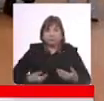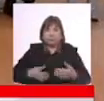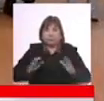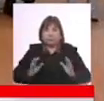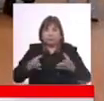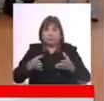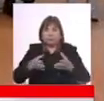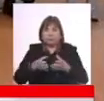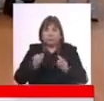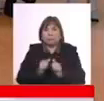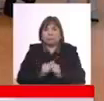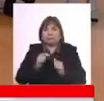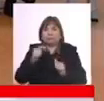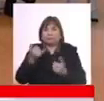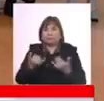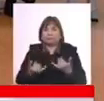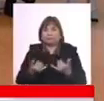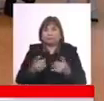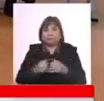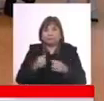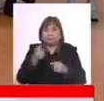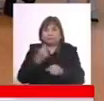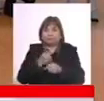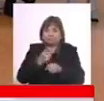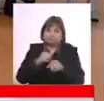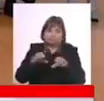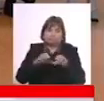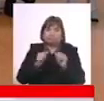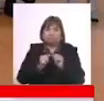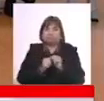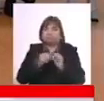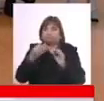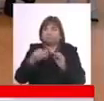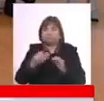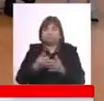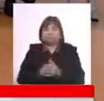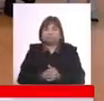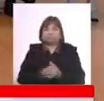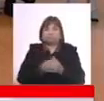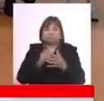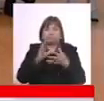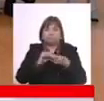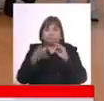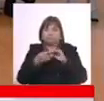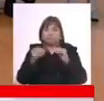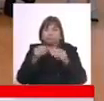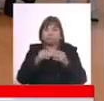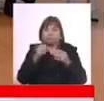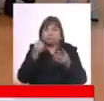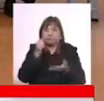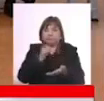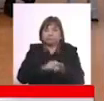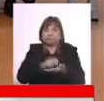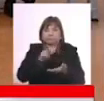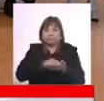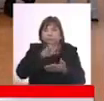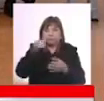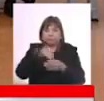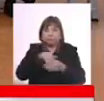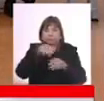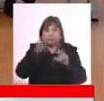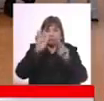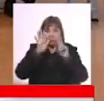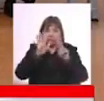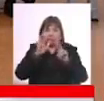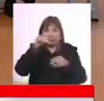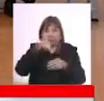de la República, el día de hoy, en una jornada en verdad histórica, se ha aprobado por unanimidad